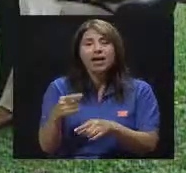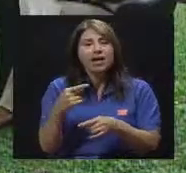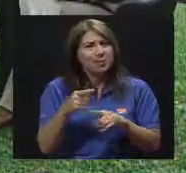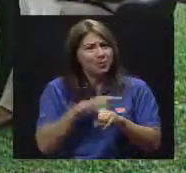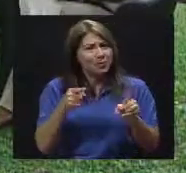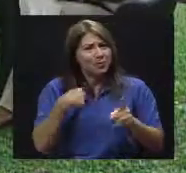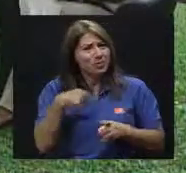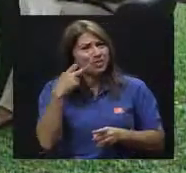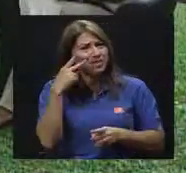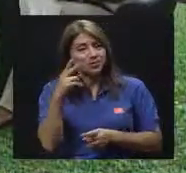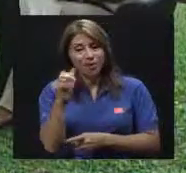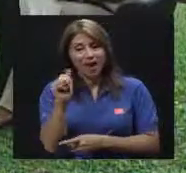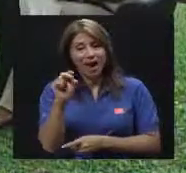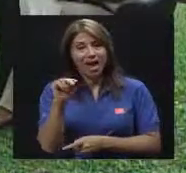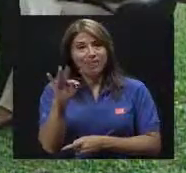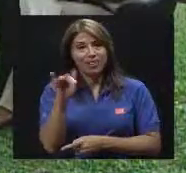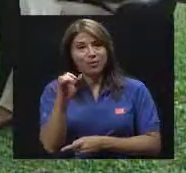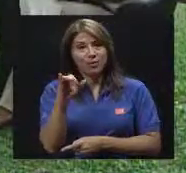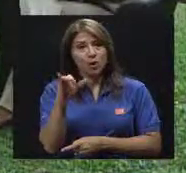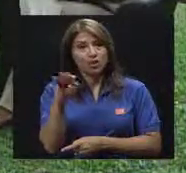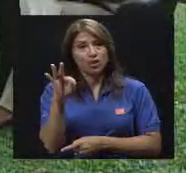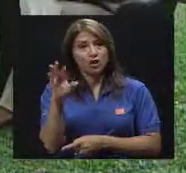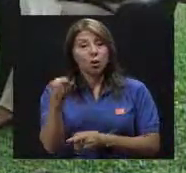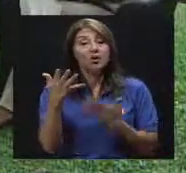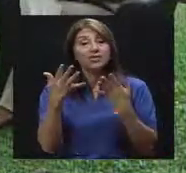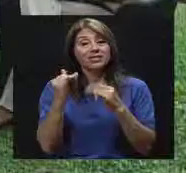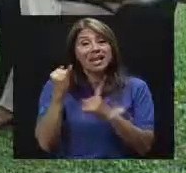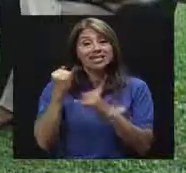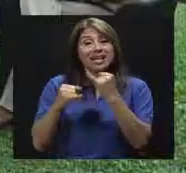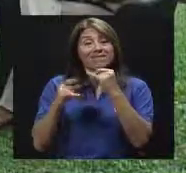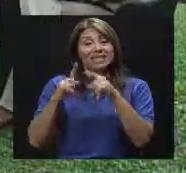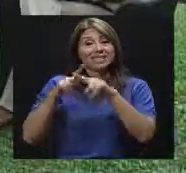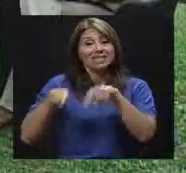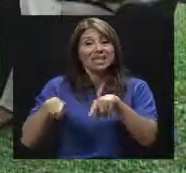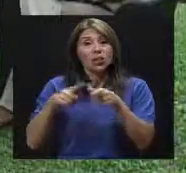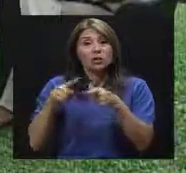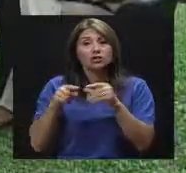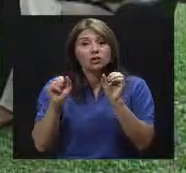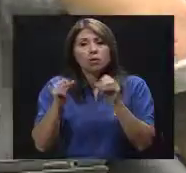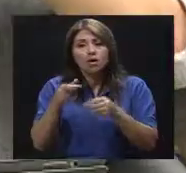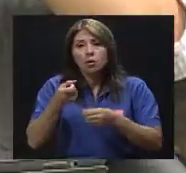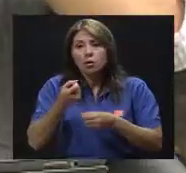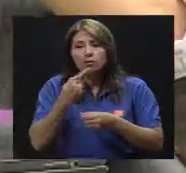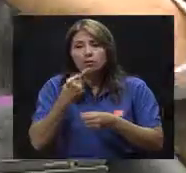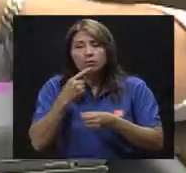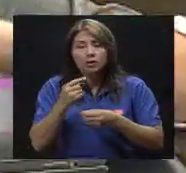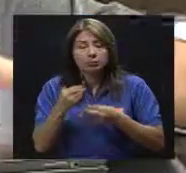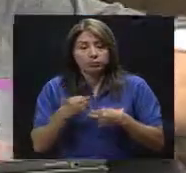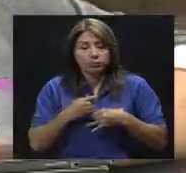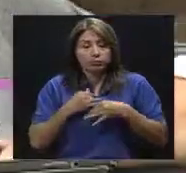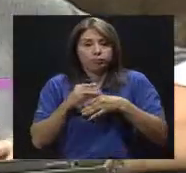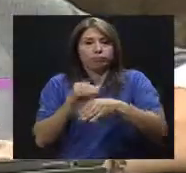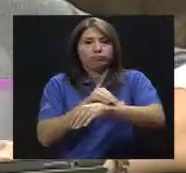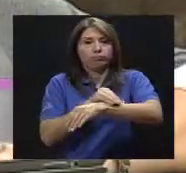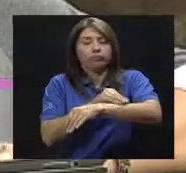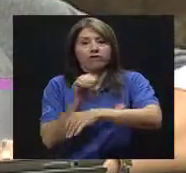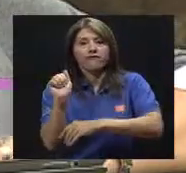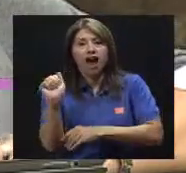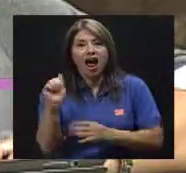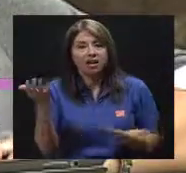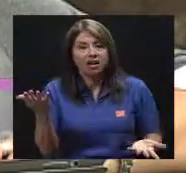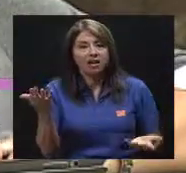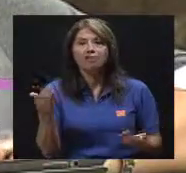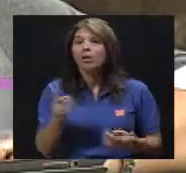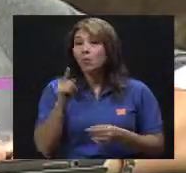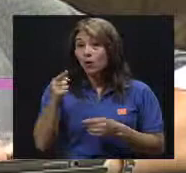visto casos como que el antibiótico está vencido y más bien provoca estos rashes y estas alergias terribles. Vamos a ver, que un medicamento esté vencido,